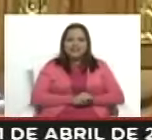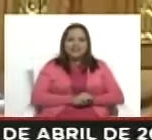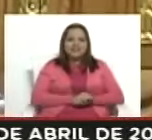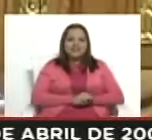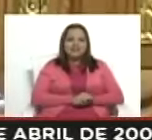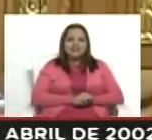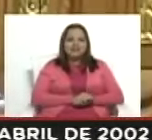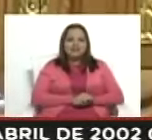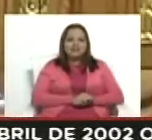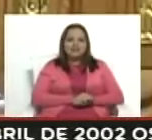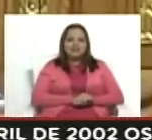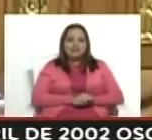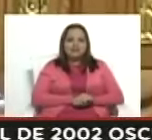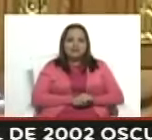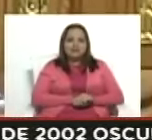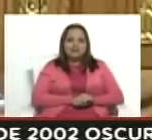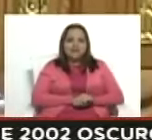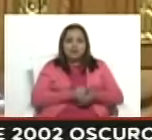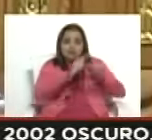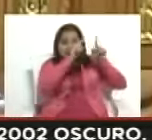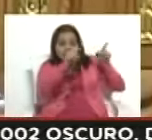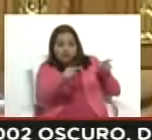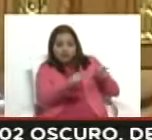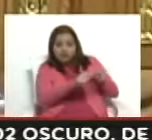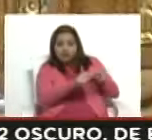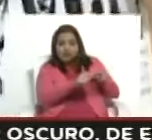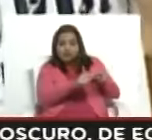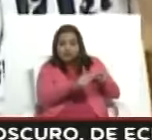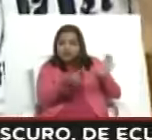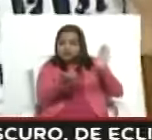¿Ah? Mira la CIA en Miraflores.